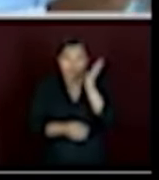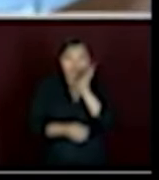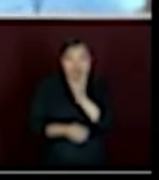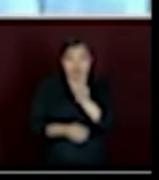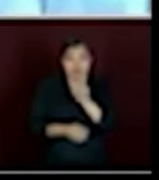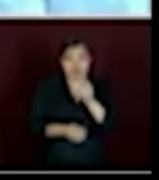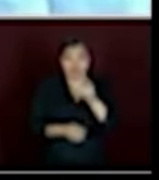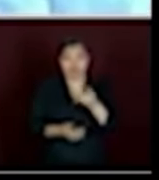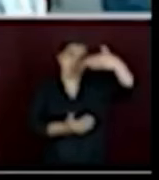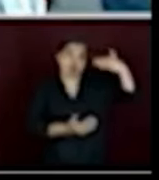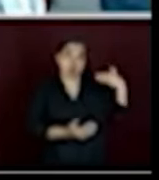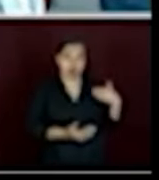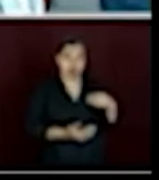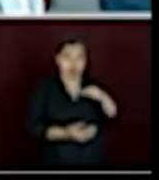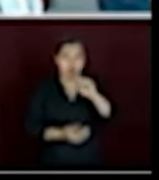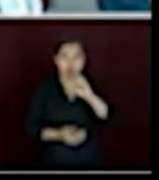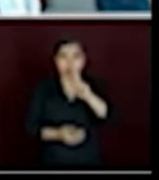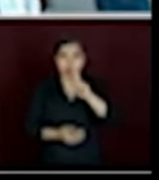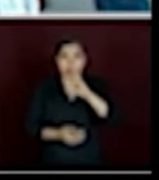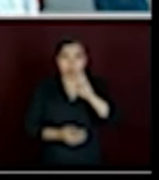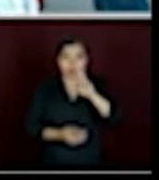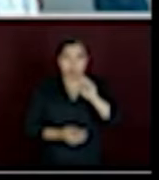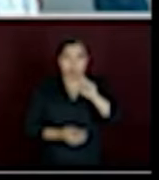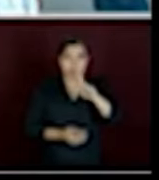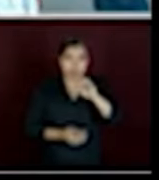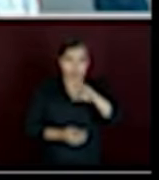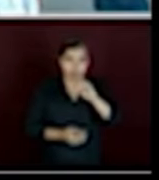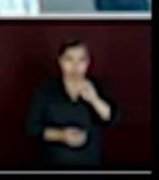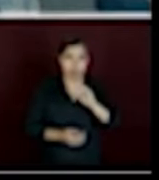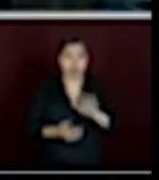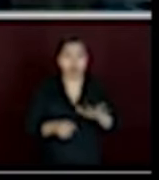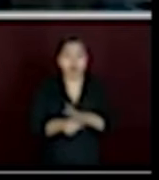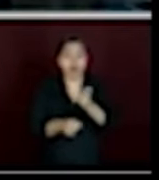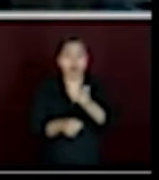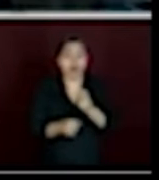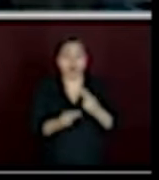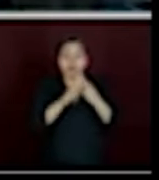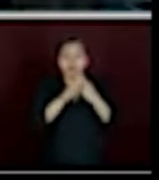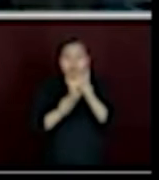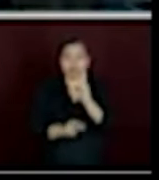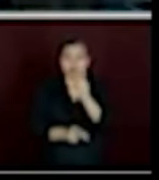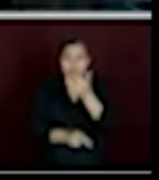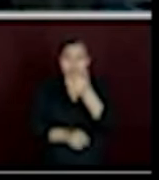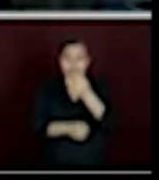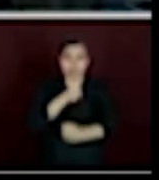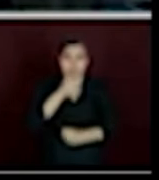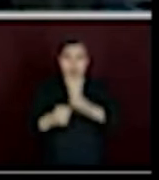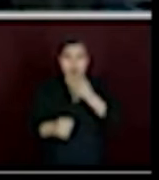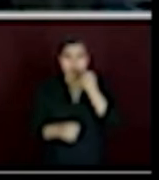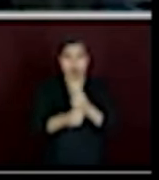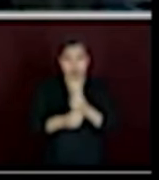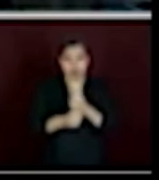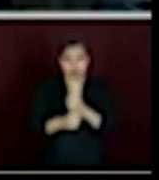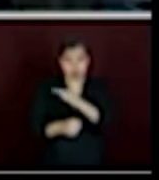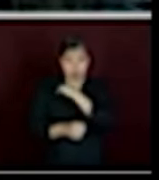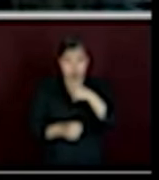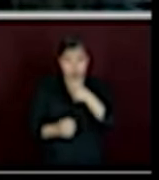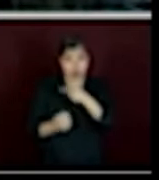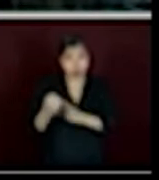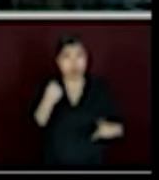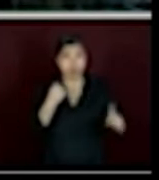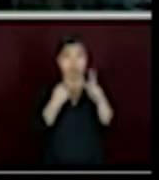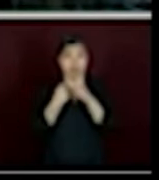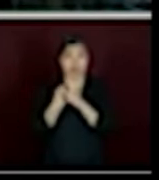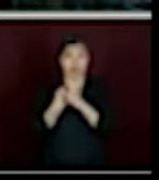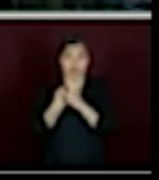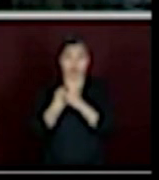de votar, yo le calculo, entre el 65% y hasta el 70%. Algo nunca visto, Pepe,